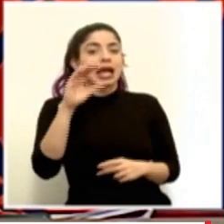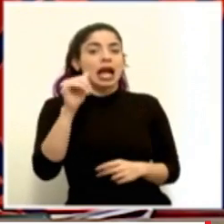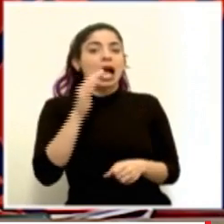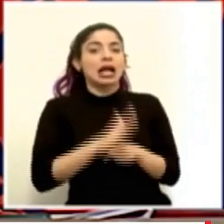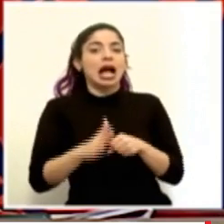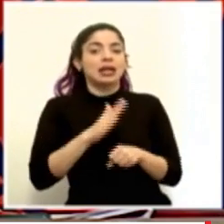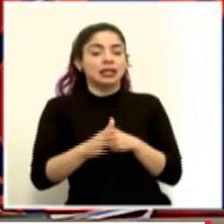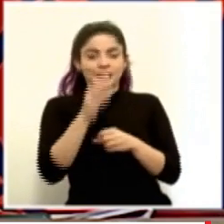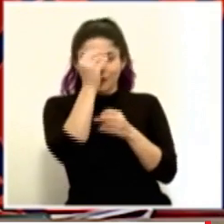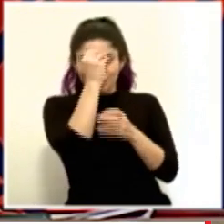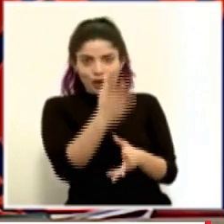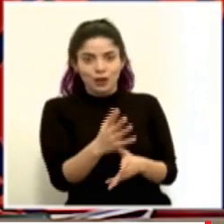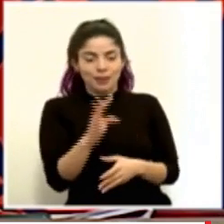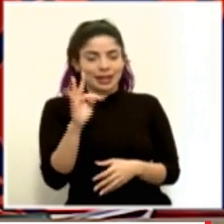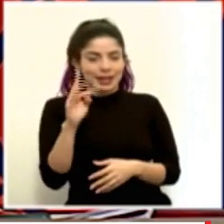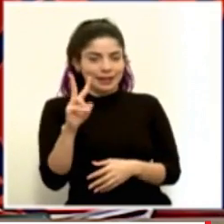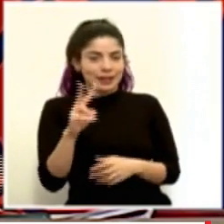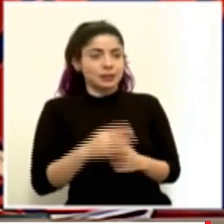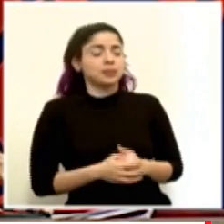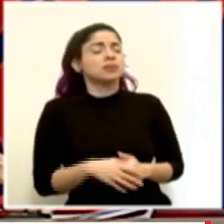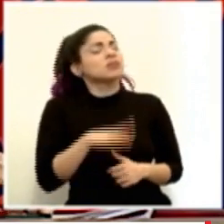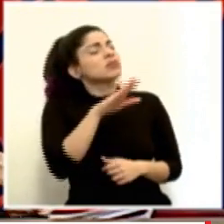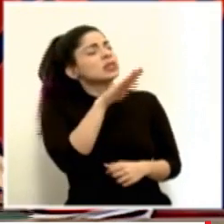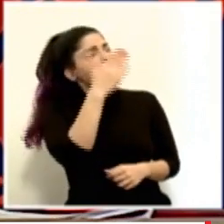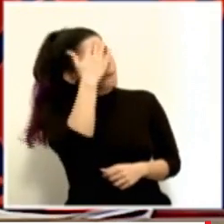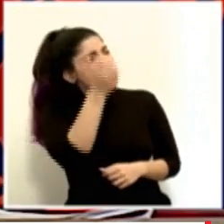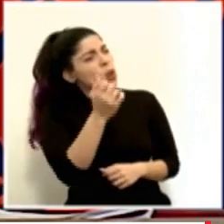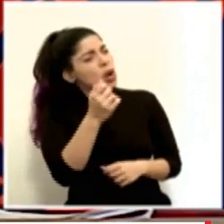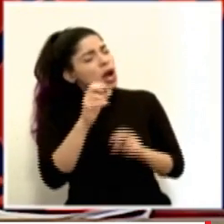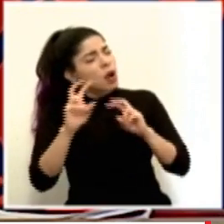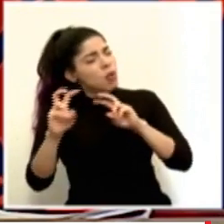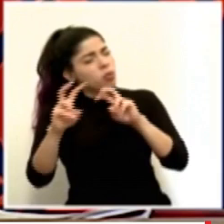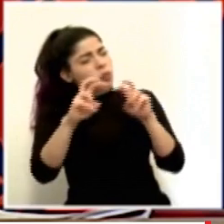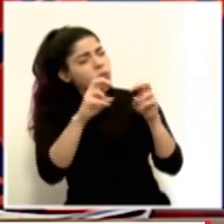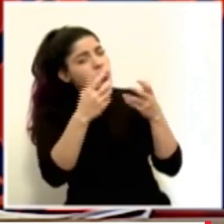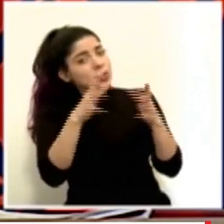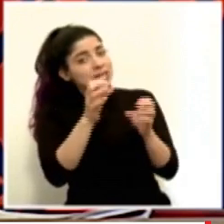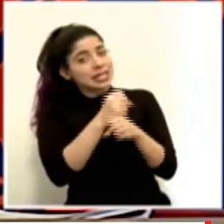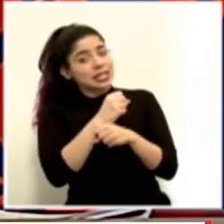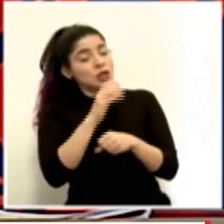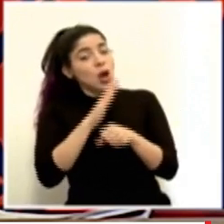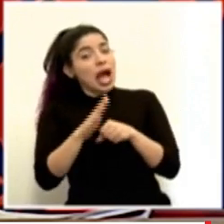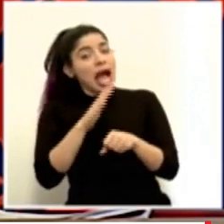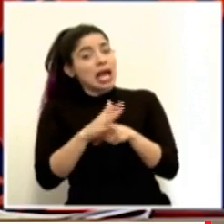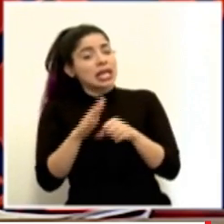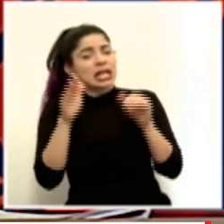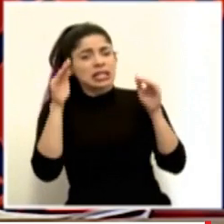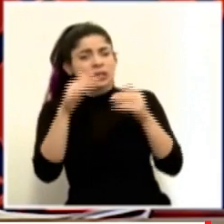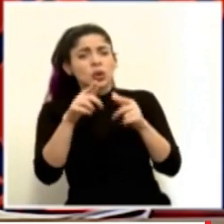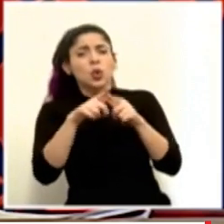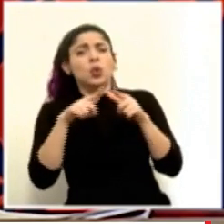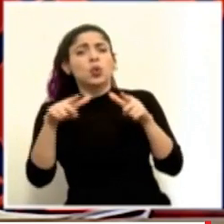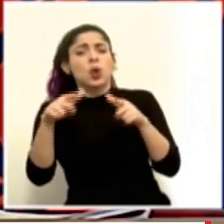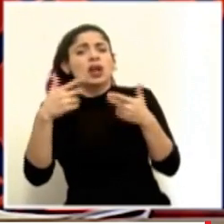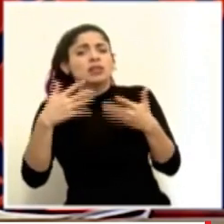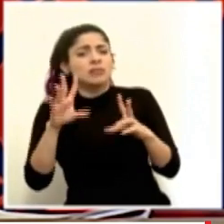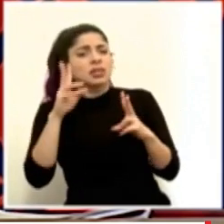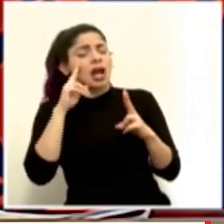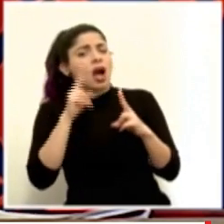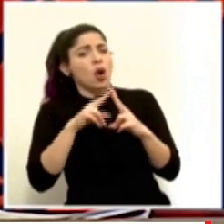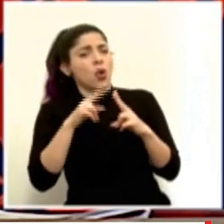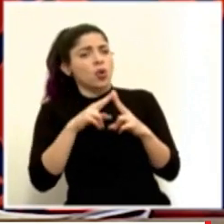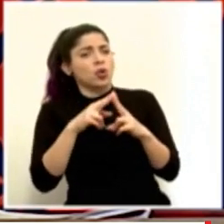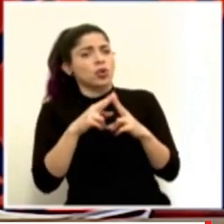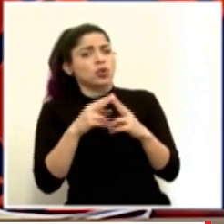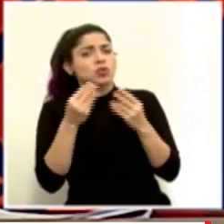Cañas Informa TV. Dice, ¿por qué las pruebas masivas que se hicieron en Cañas se centran en lugares previamente conocidos con